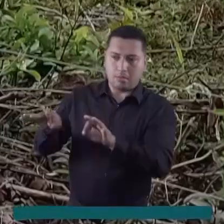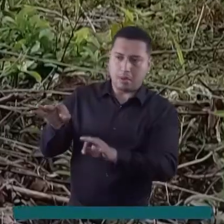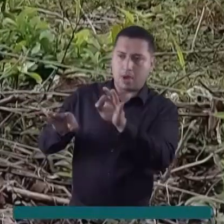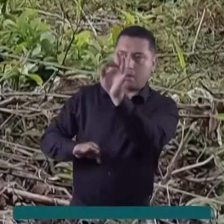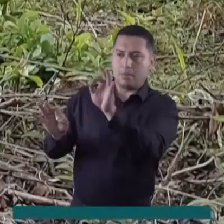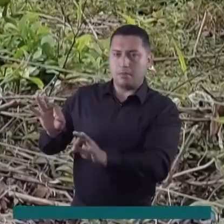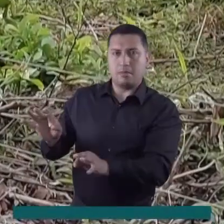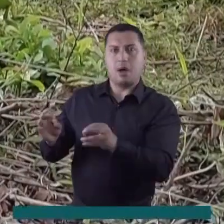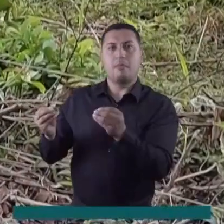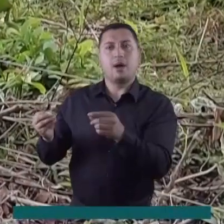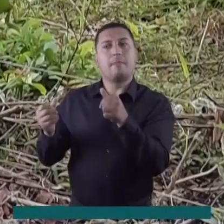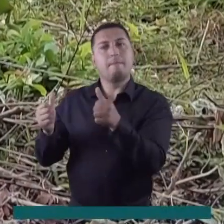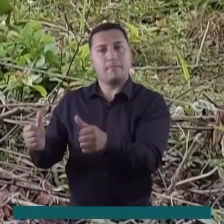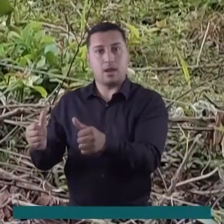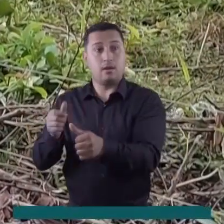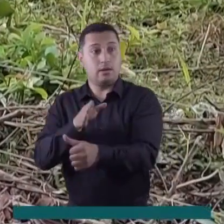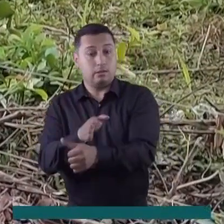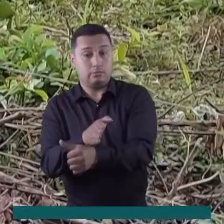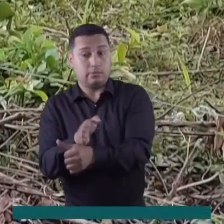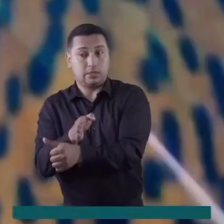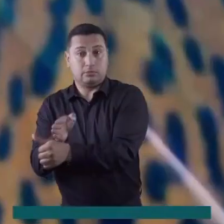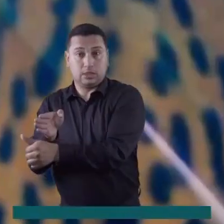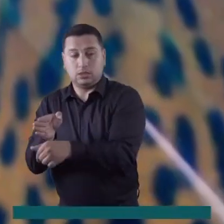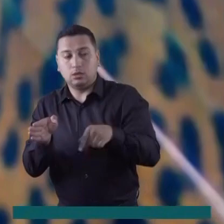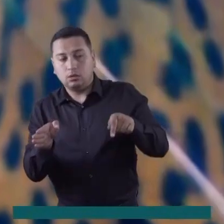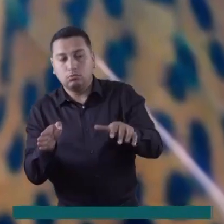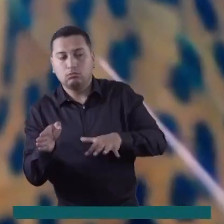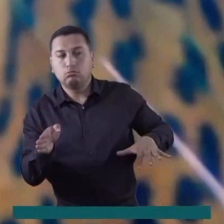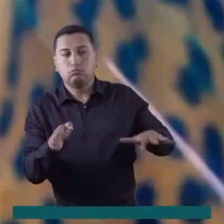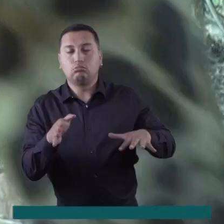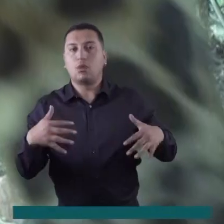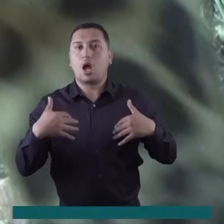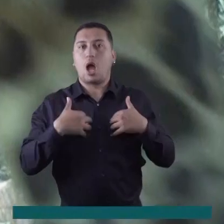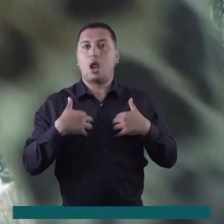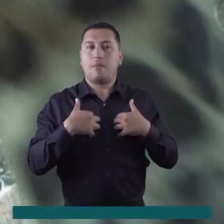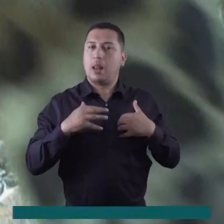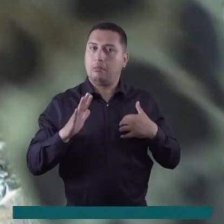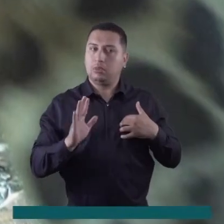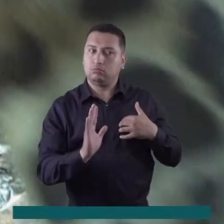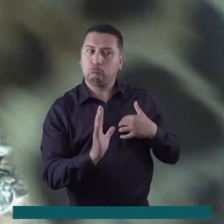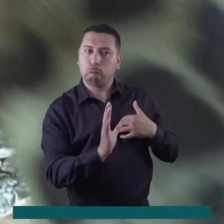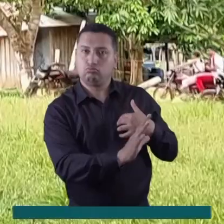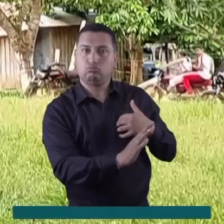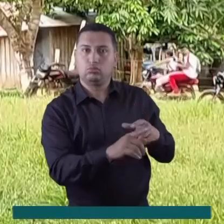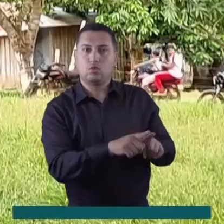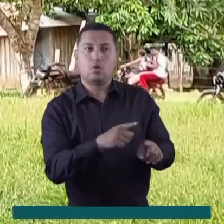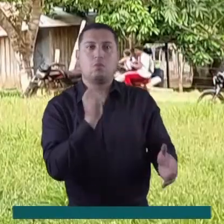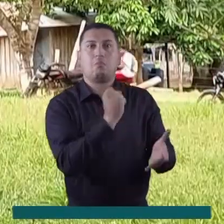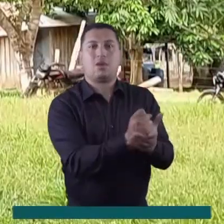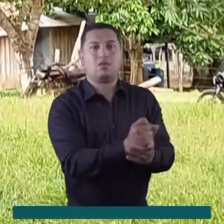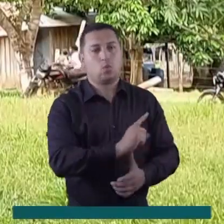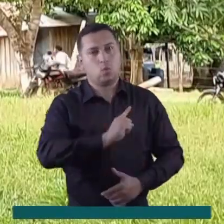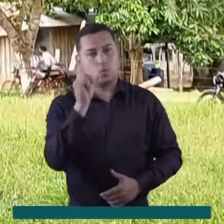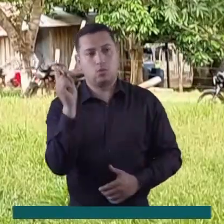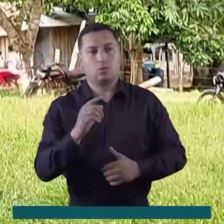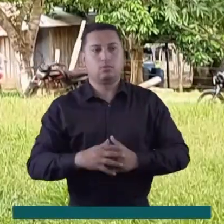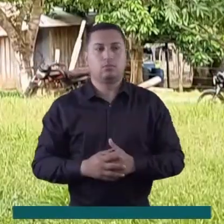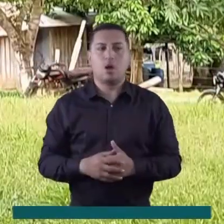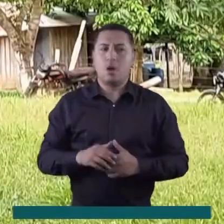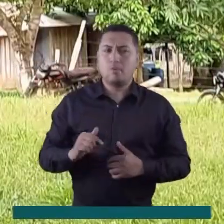y adecuarlas para mantener el corredor del jaguar libre de animales que también se puedan convertir empresas come de terneros